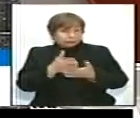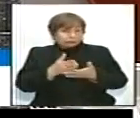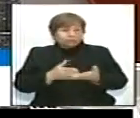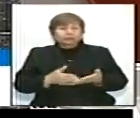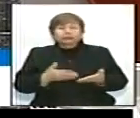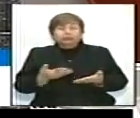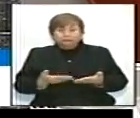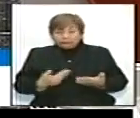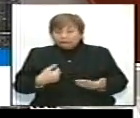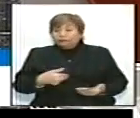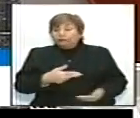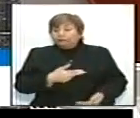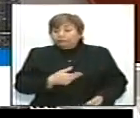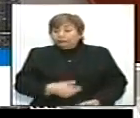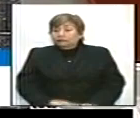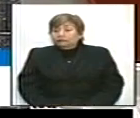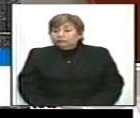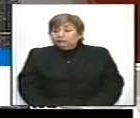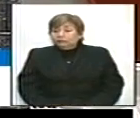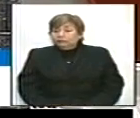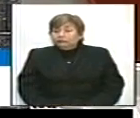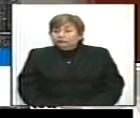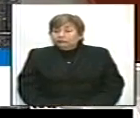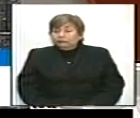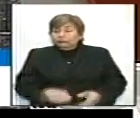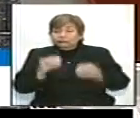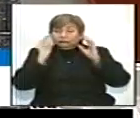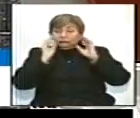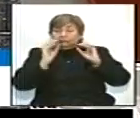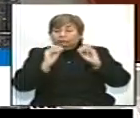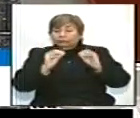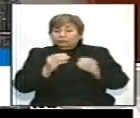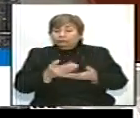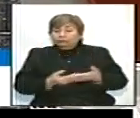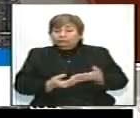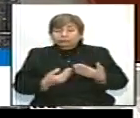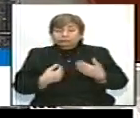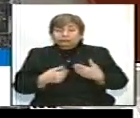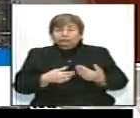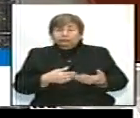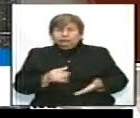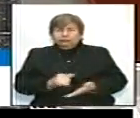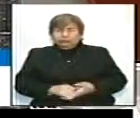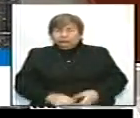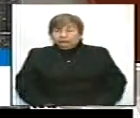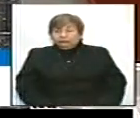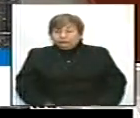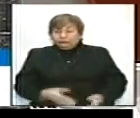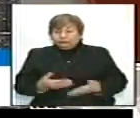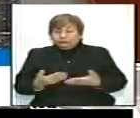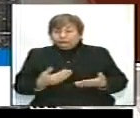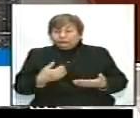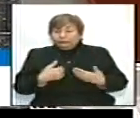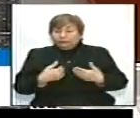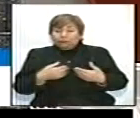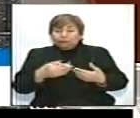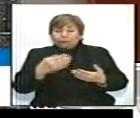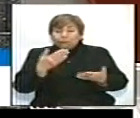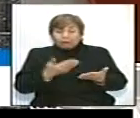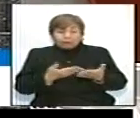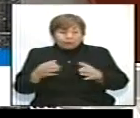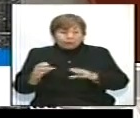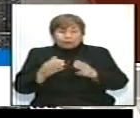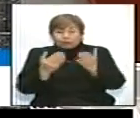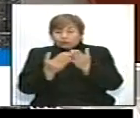de lo que nosotros procuramos en darle oportunidades a diversos espacios del país para que puedan acceder a este tipo